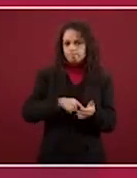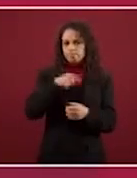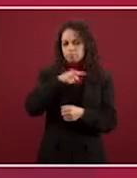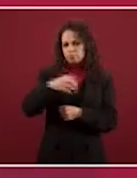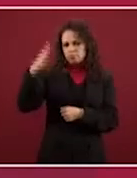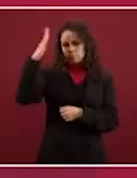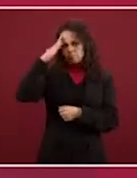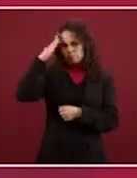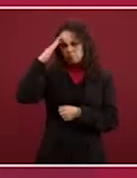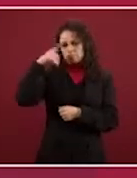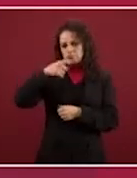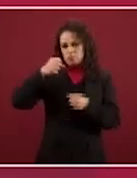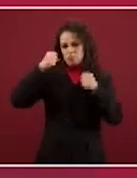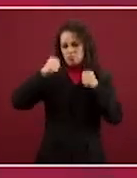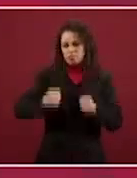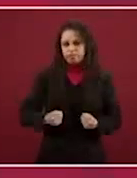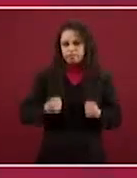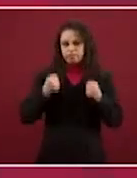Democracia sí,